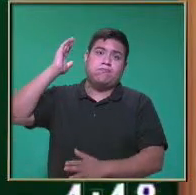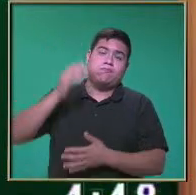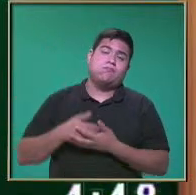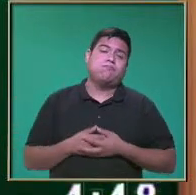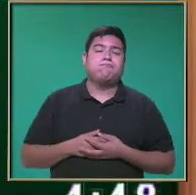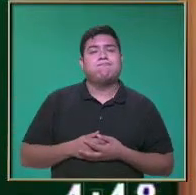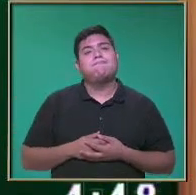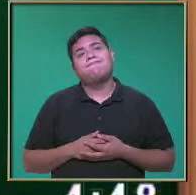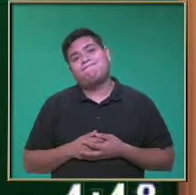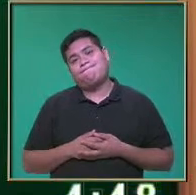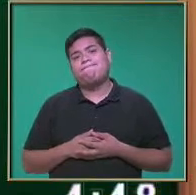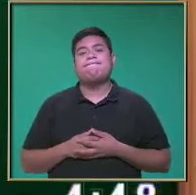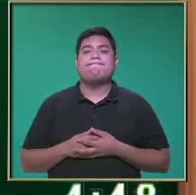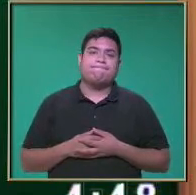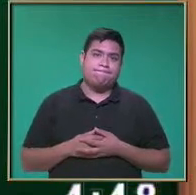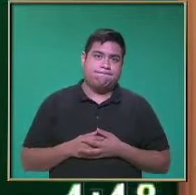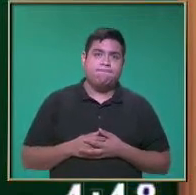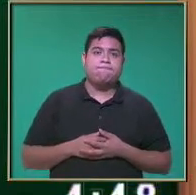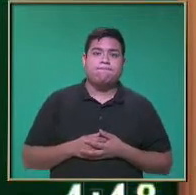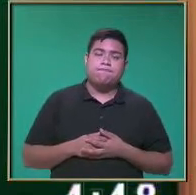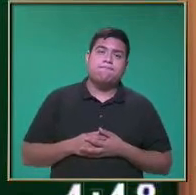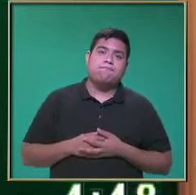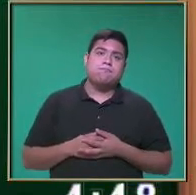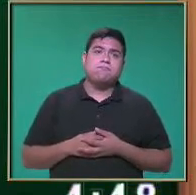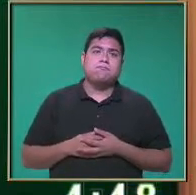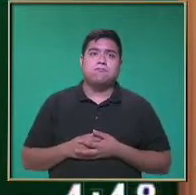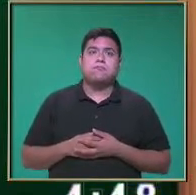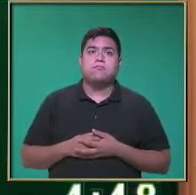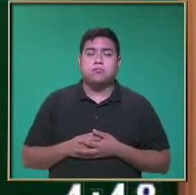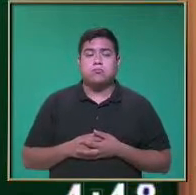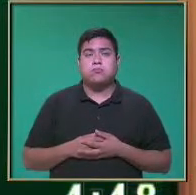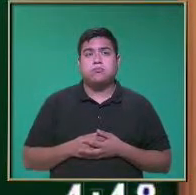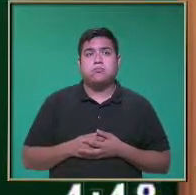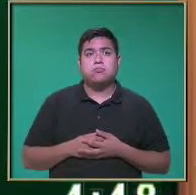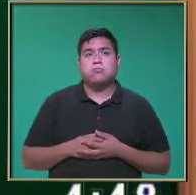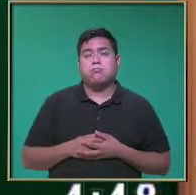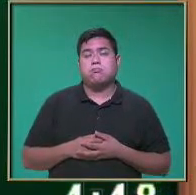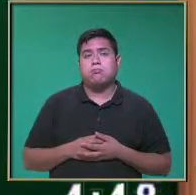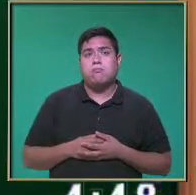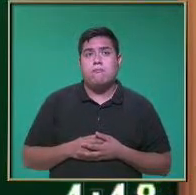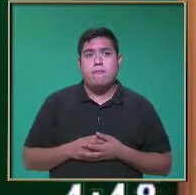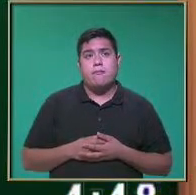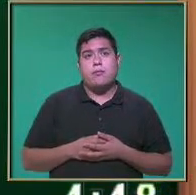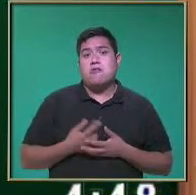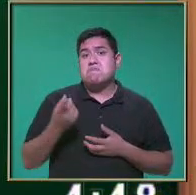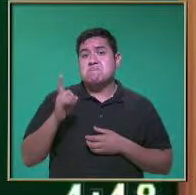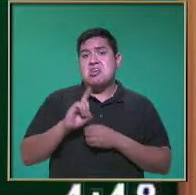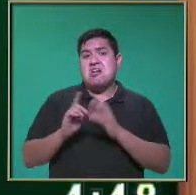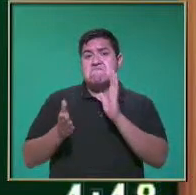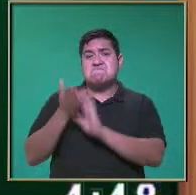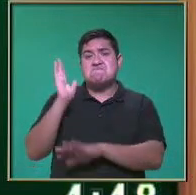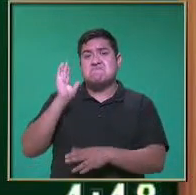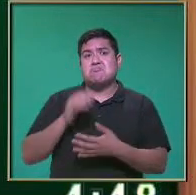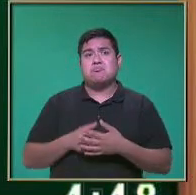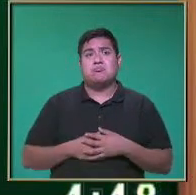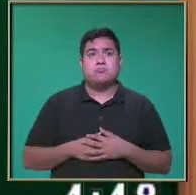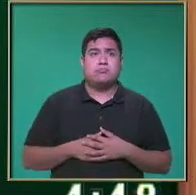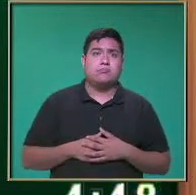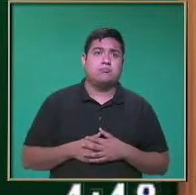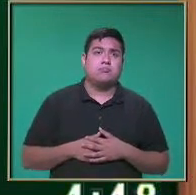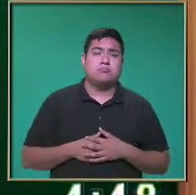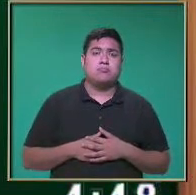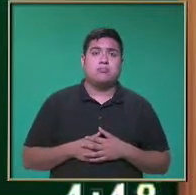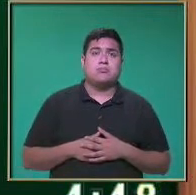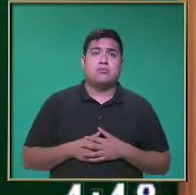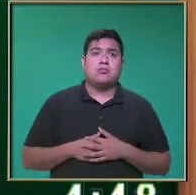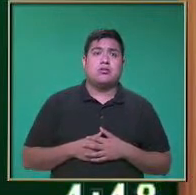has one working horse, tenía un caballo de trabajo. Someday, their horse ran away.